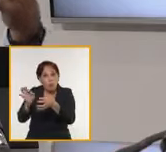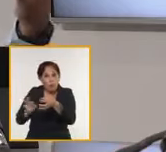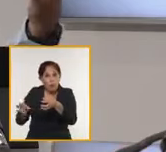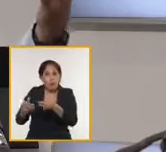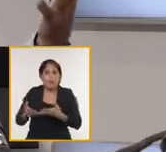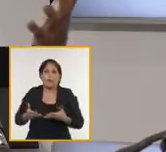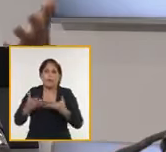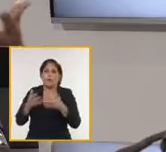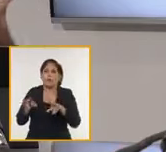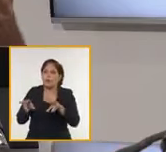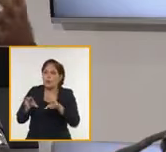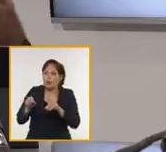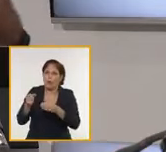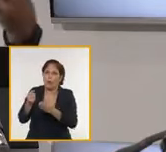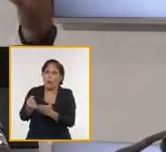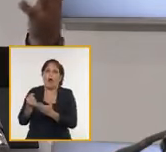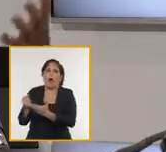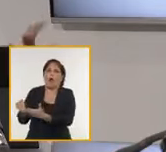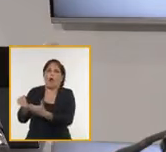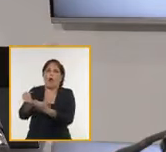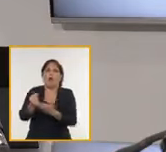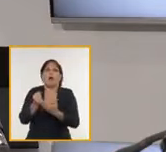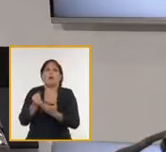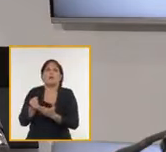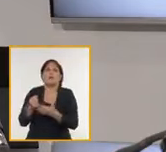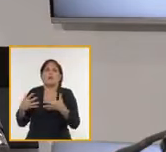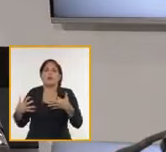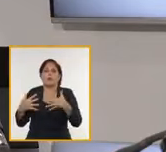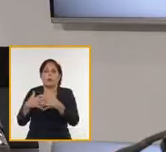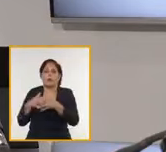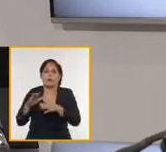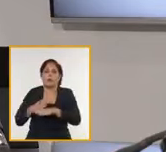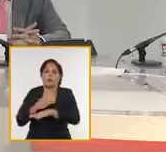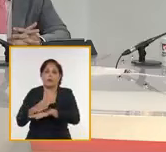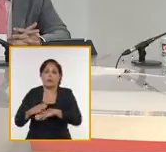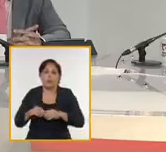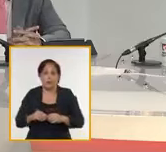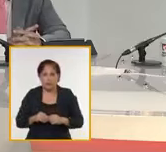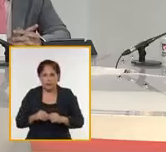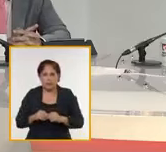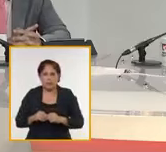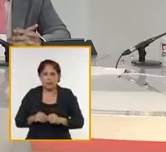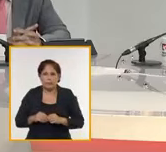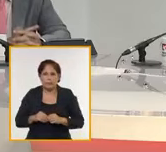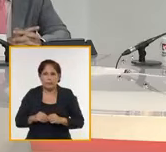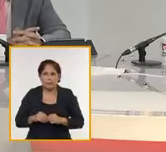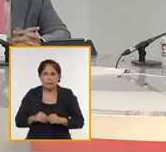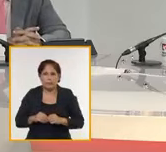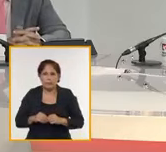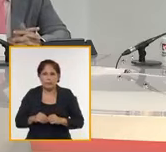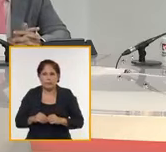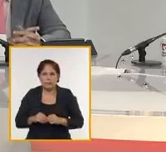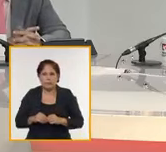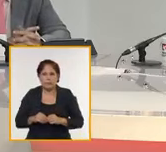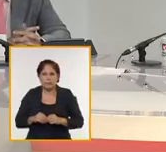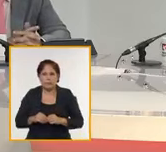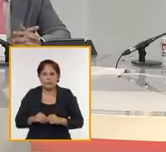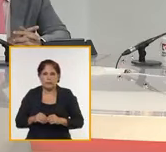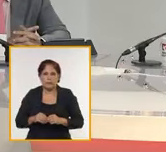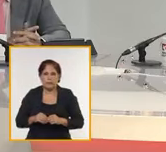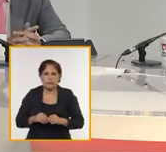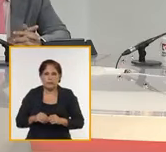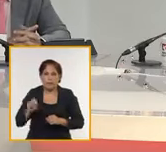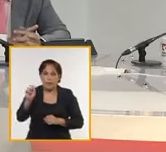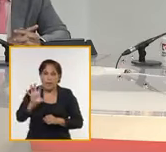nuevo tipo de colaboración y de relación entre países. Y de una área muy importante, que es Asia